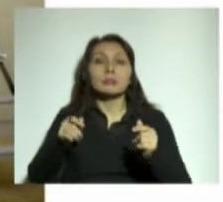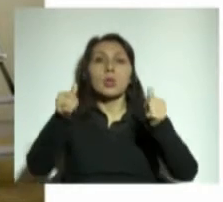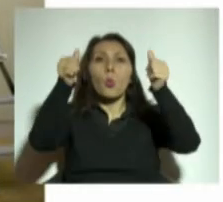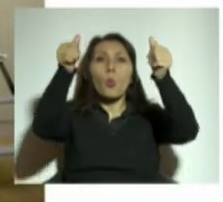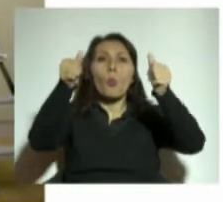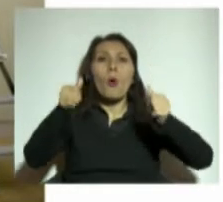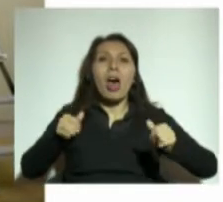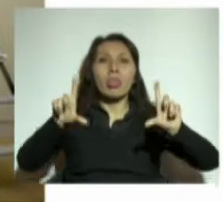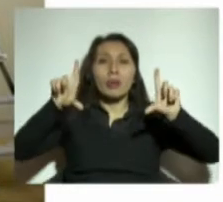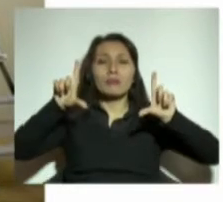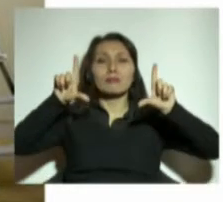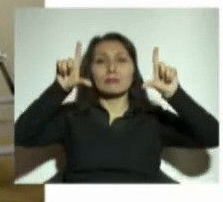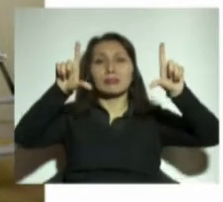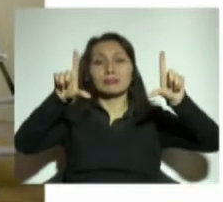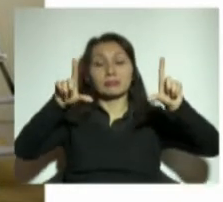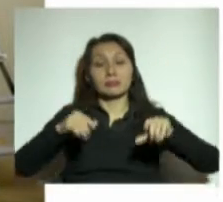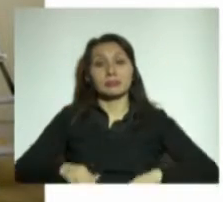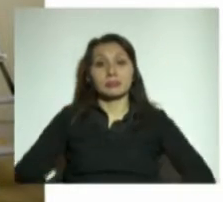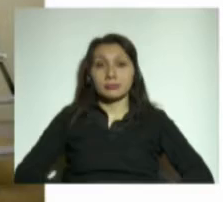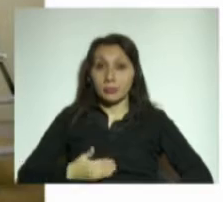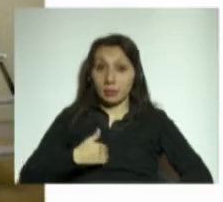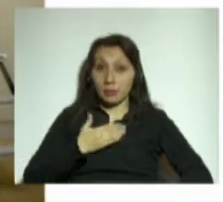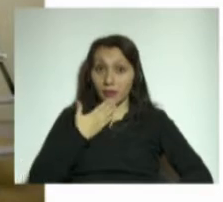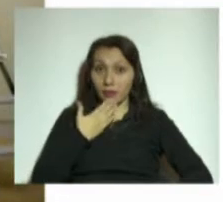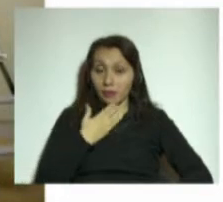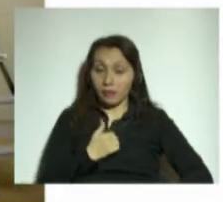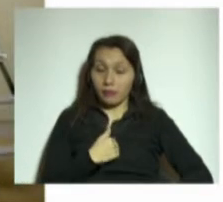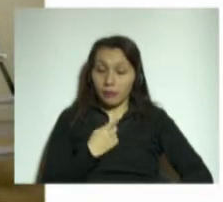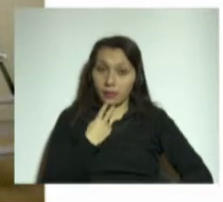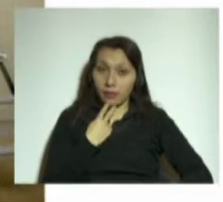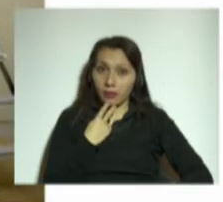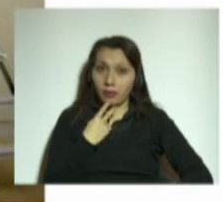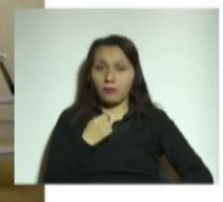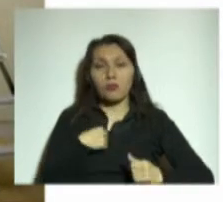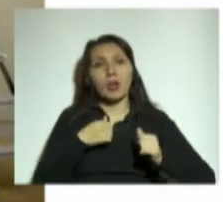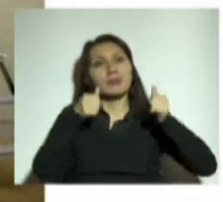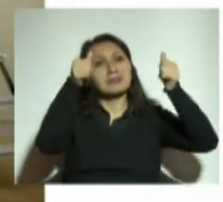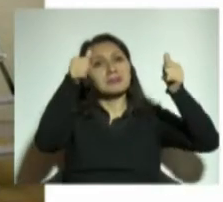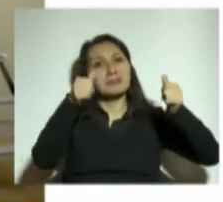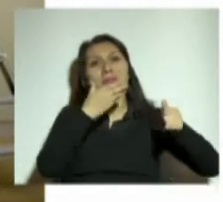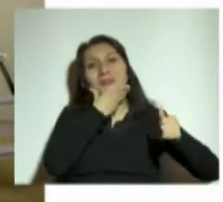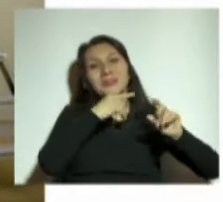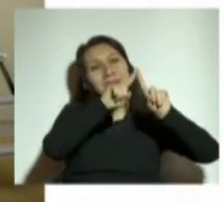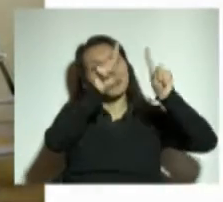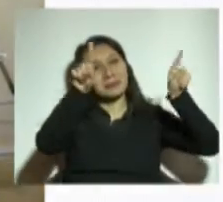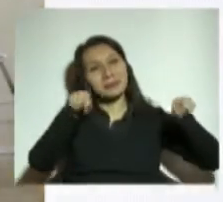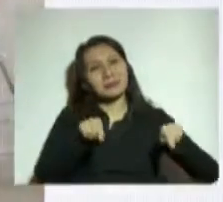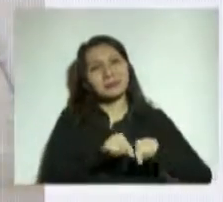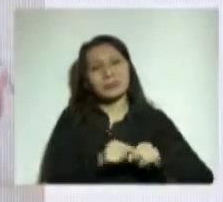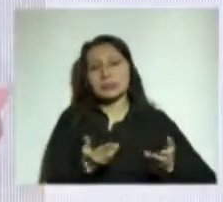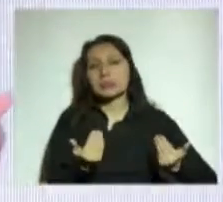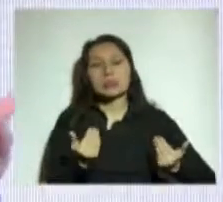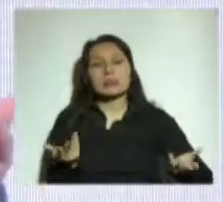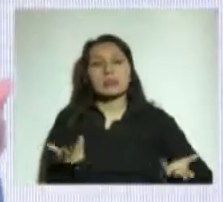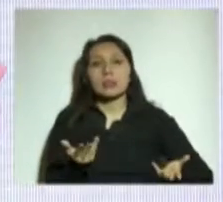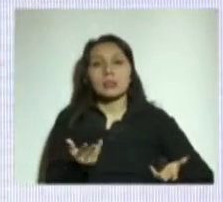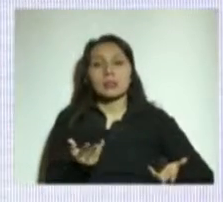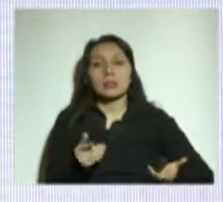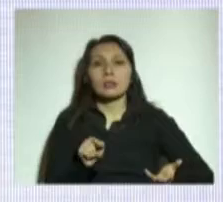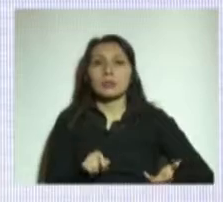5 minutos. Arte en mi vida y voy a colgar un cuadro. Pero para colgar un cuadro pues necesitas